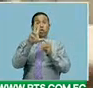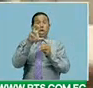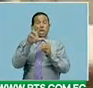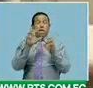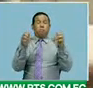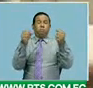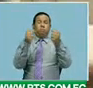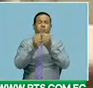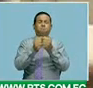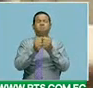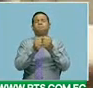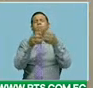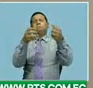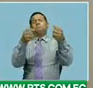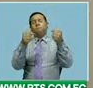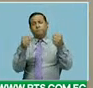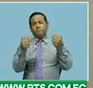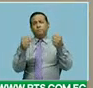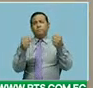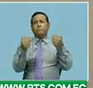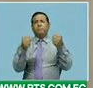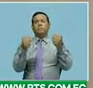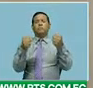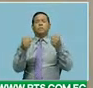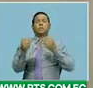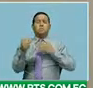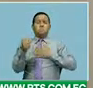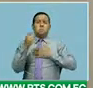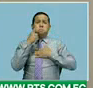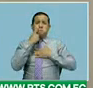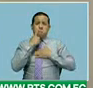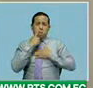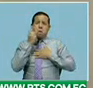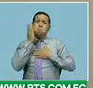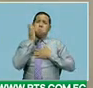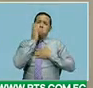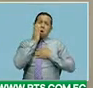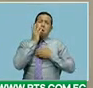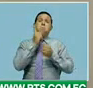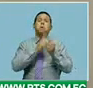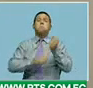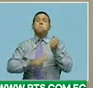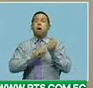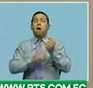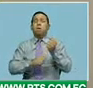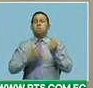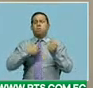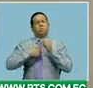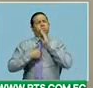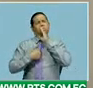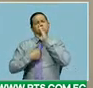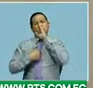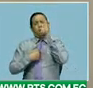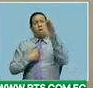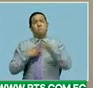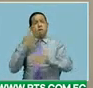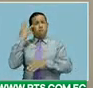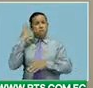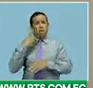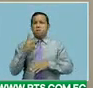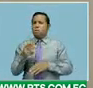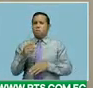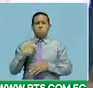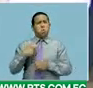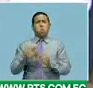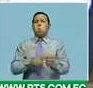ese camposanto. Un hermano también que falleció hace como 15 años. Vengo siempre para esta fecha yo porque es costumbre mía,